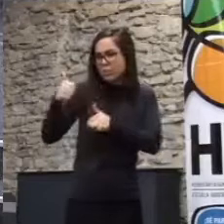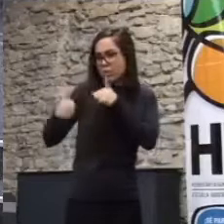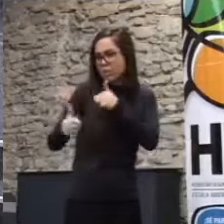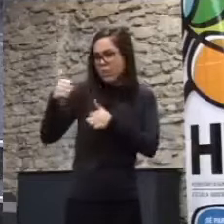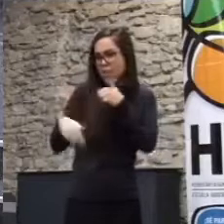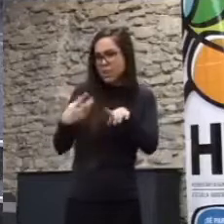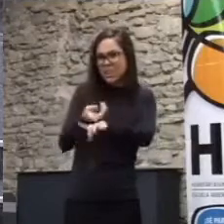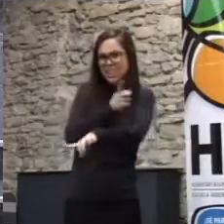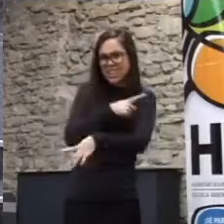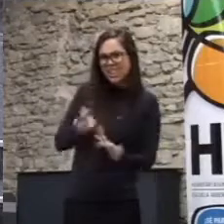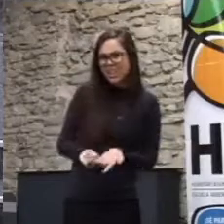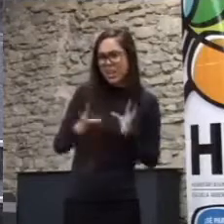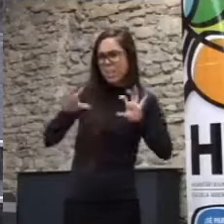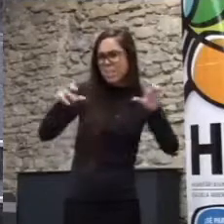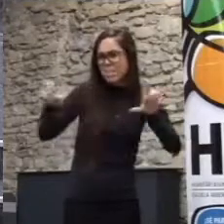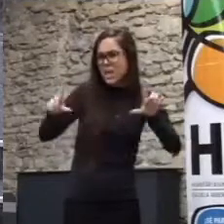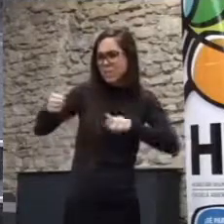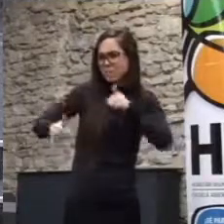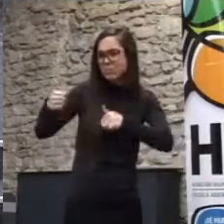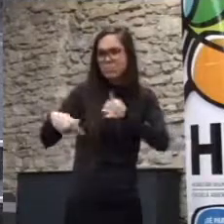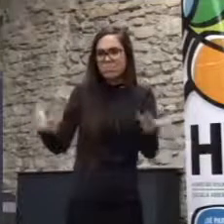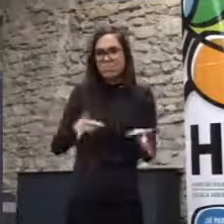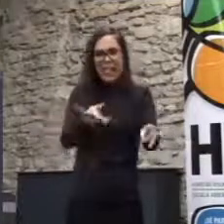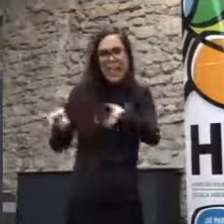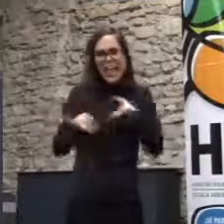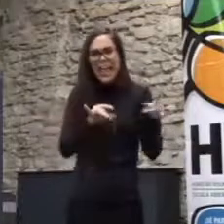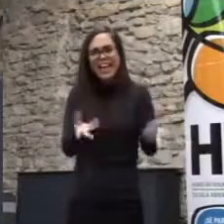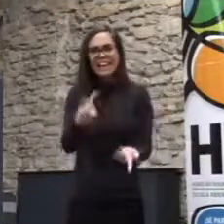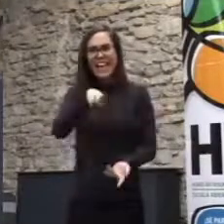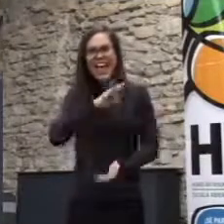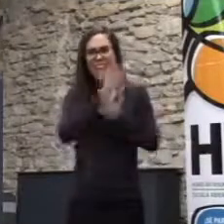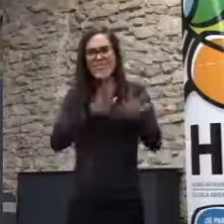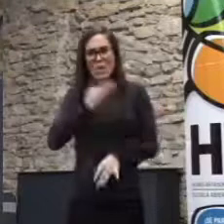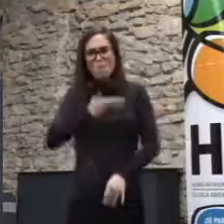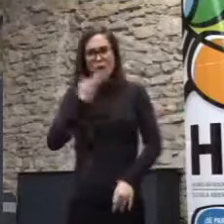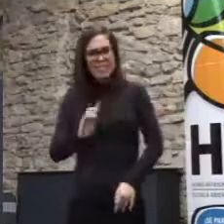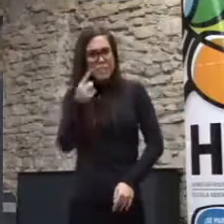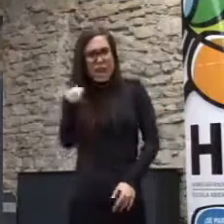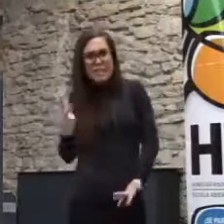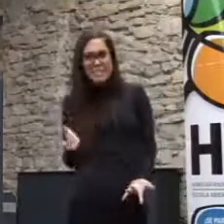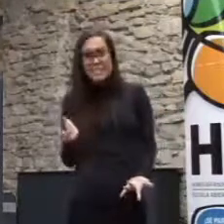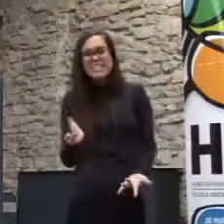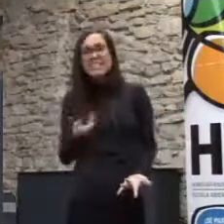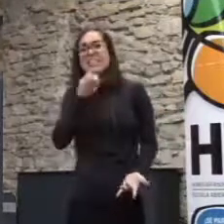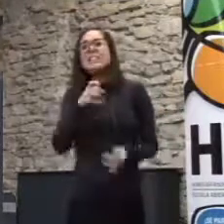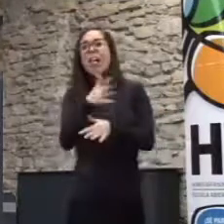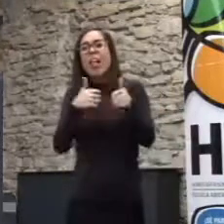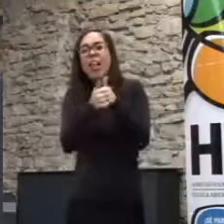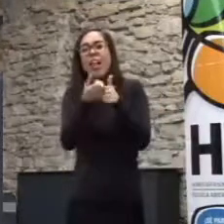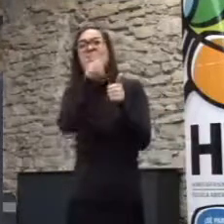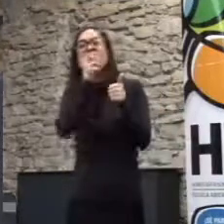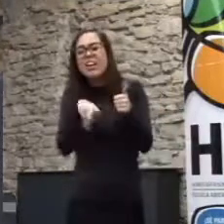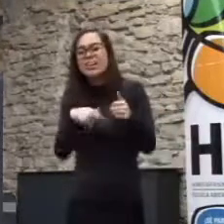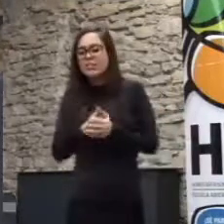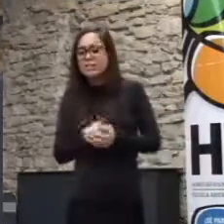de competición entre medios que es... estéril, que no nos lleva a lo realmente importante. El otro día estuvo Rosa María Calaf, invitada aquí en